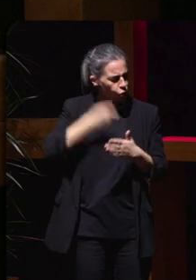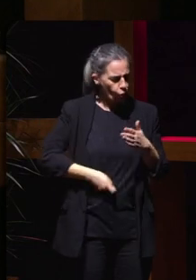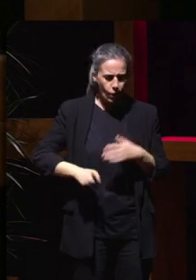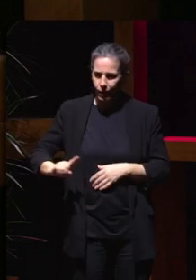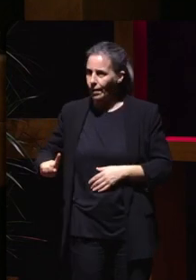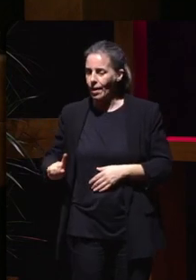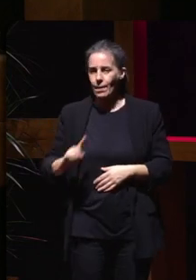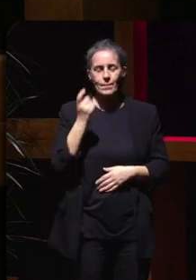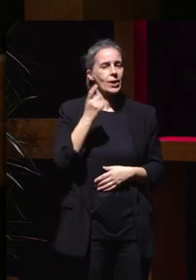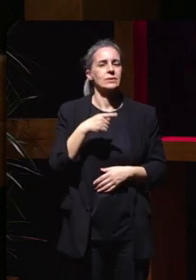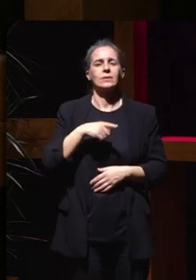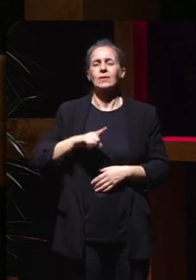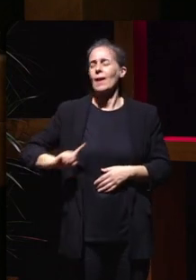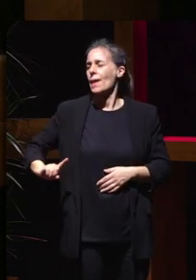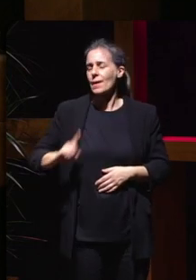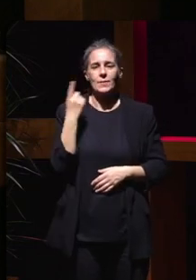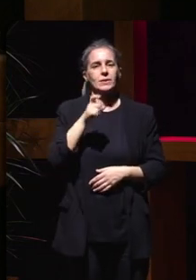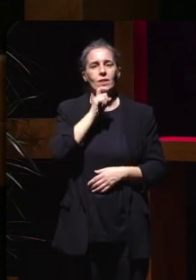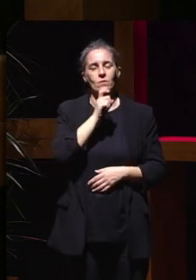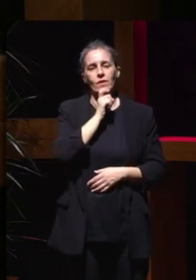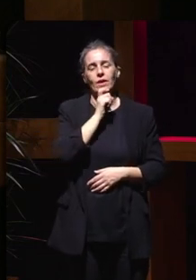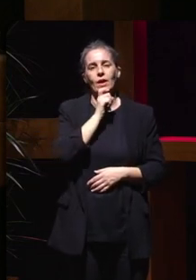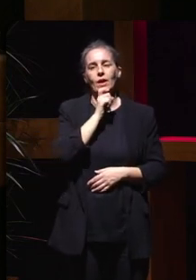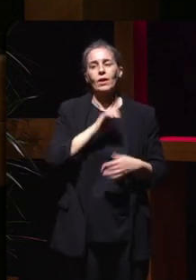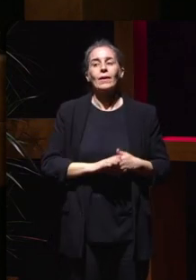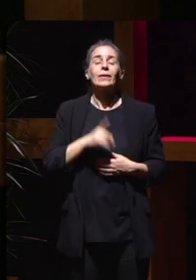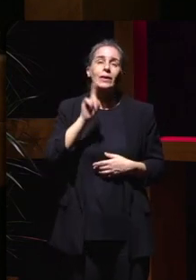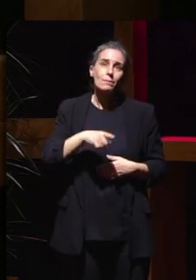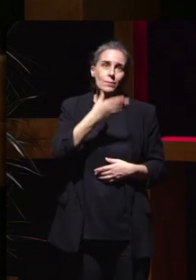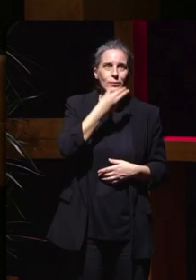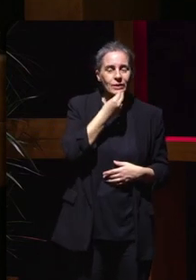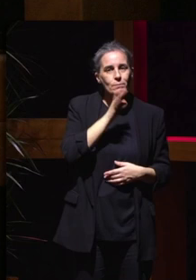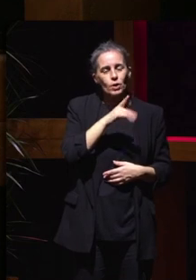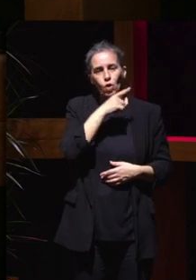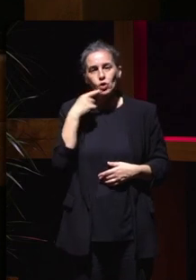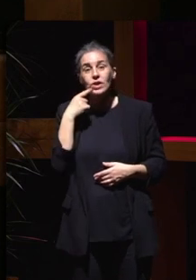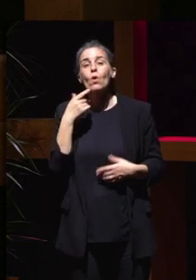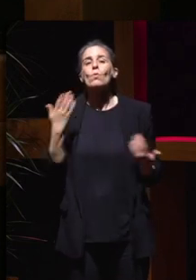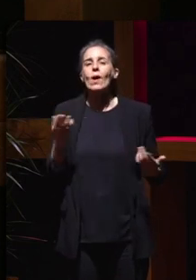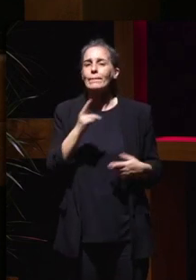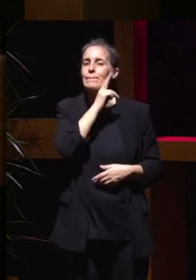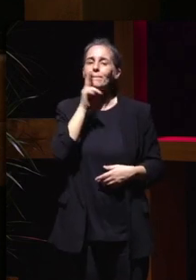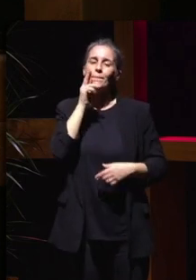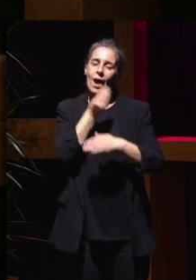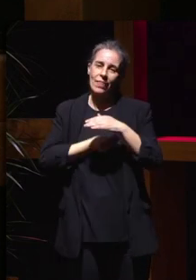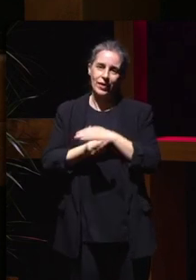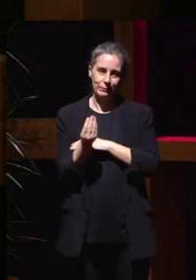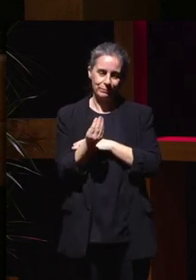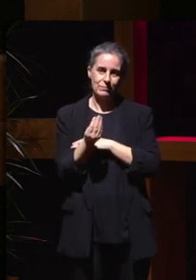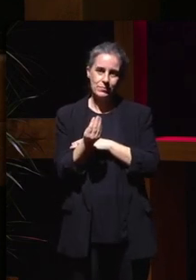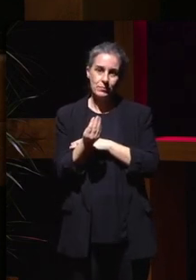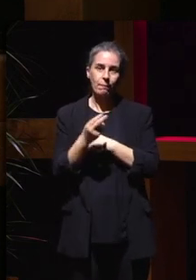difícil secara también a maestra hermosa y más dolorosa e a maternidades sernay